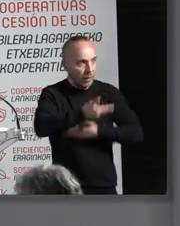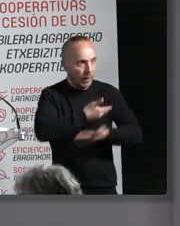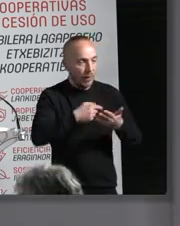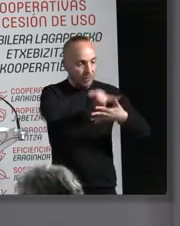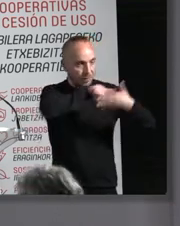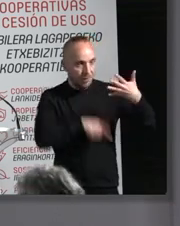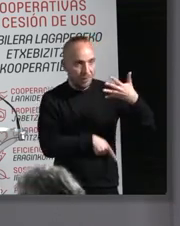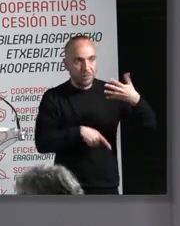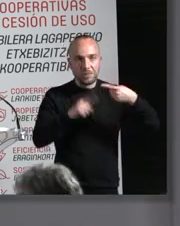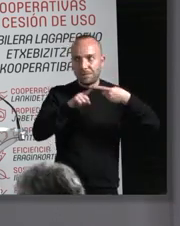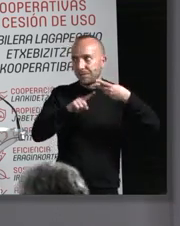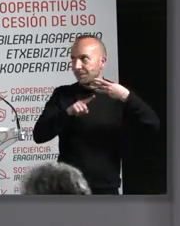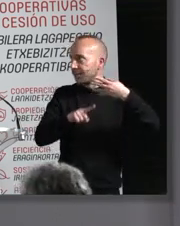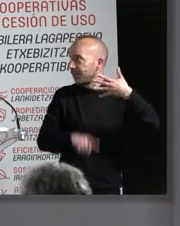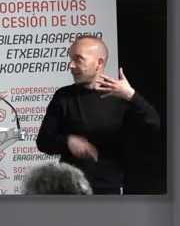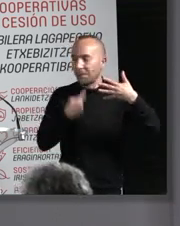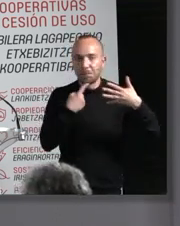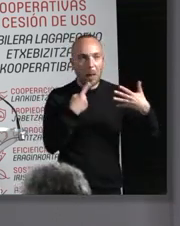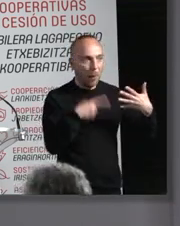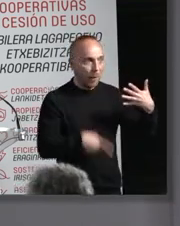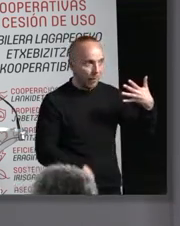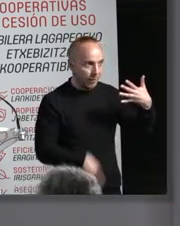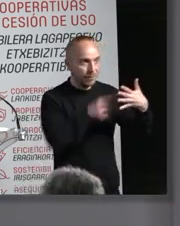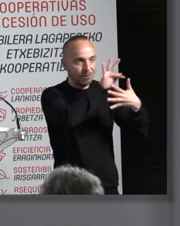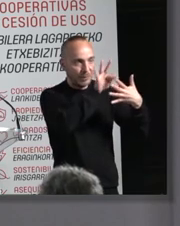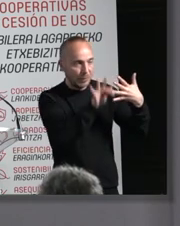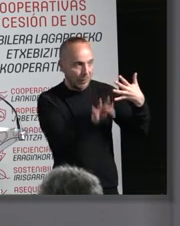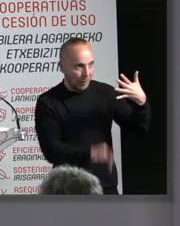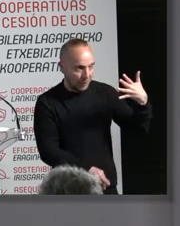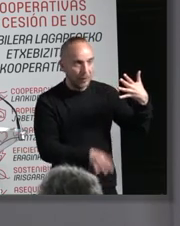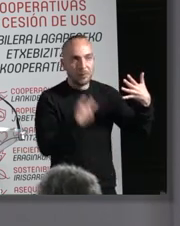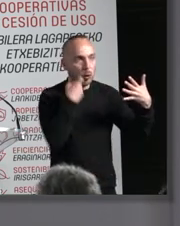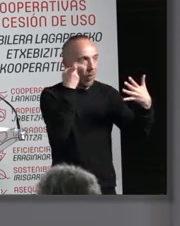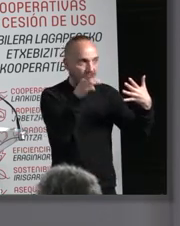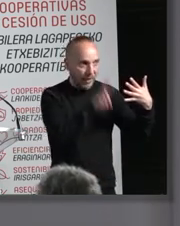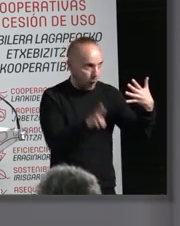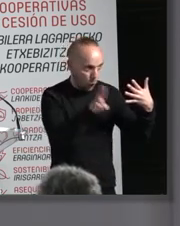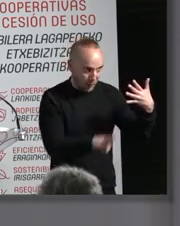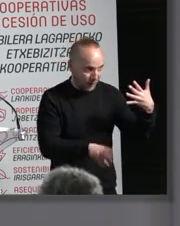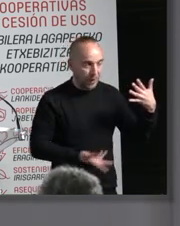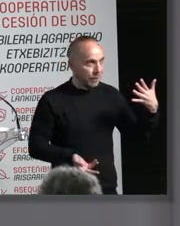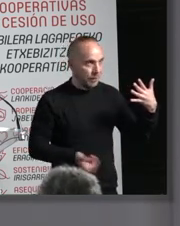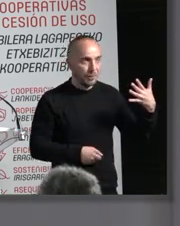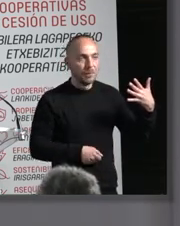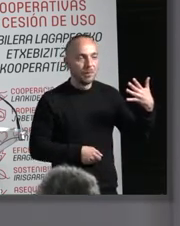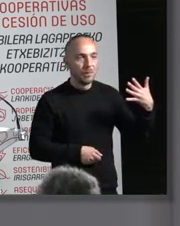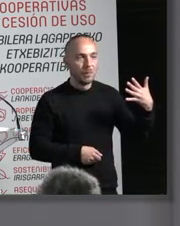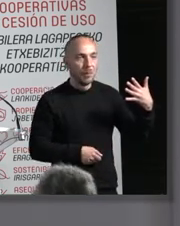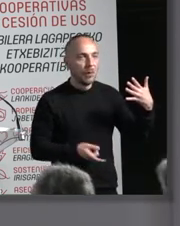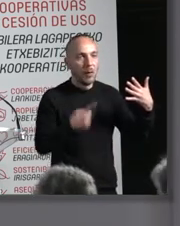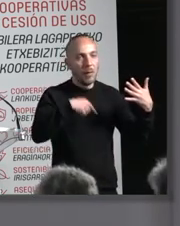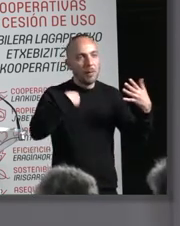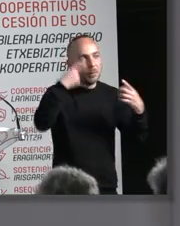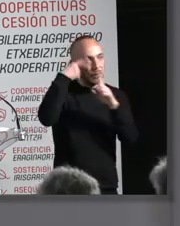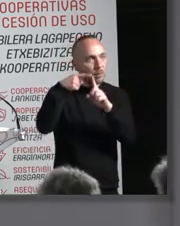propiedad cooperativa, autopromoción comunidad, vivienda, pam, pam. No hace falta que lo repita, ya ha sido más tiempo. Pero lo que sí que tenemos